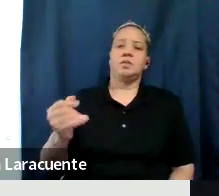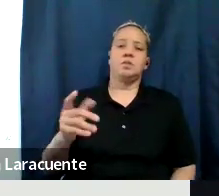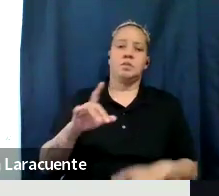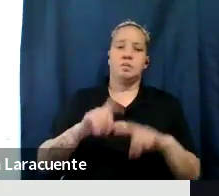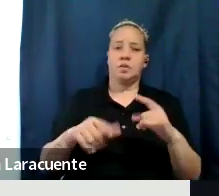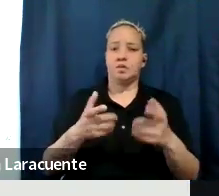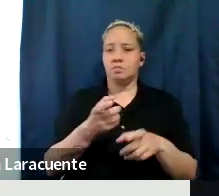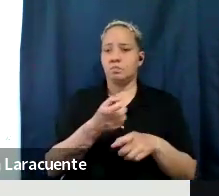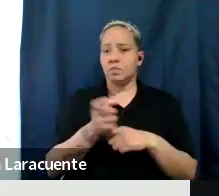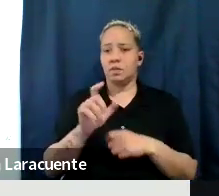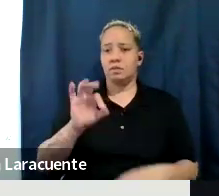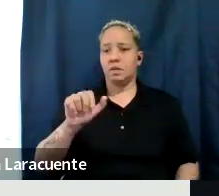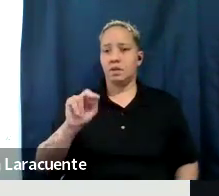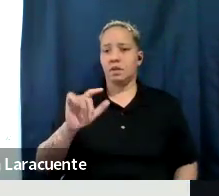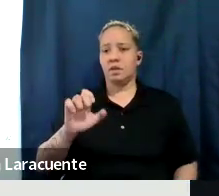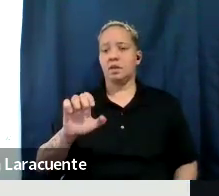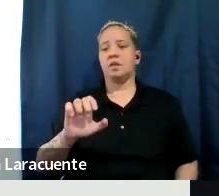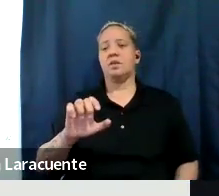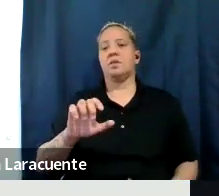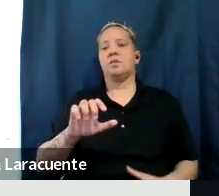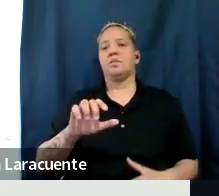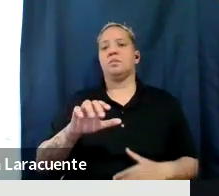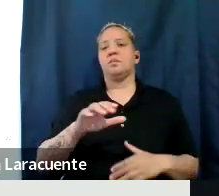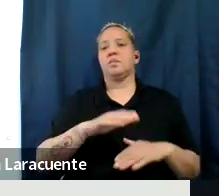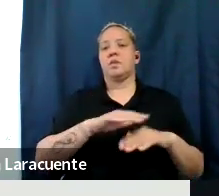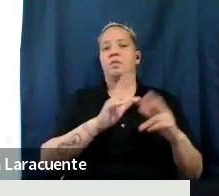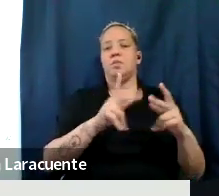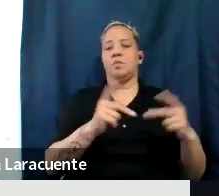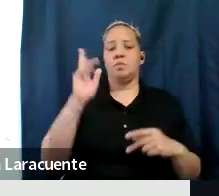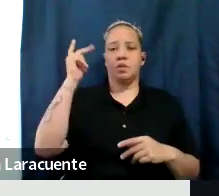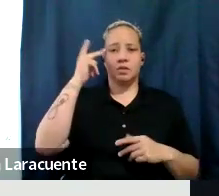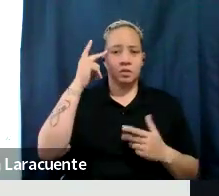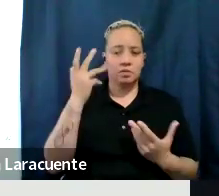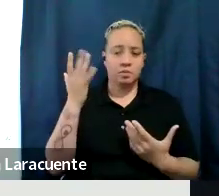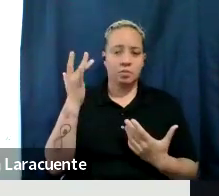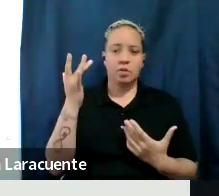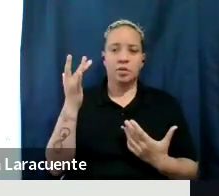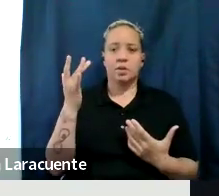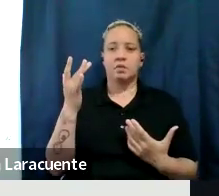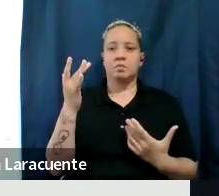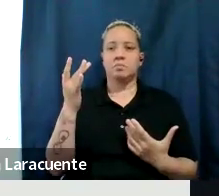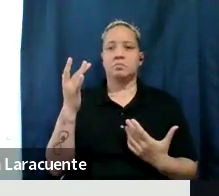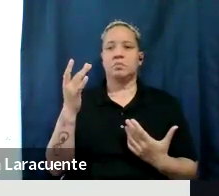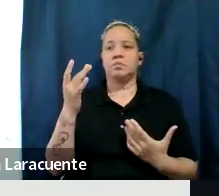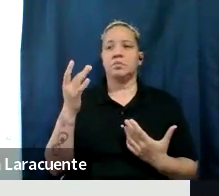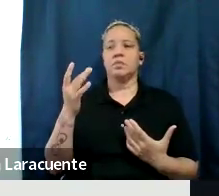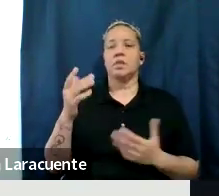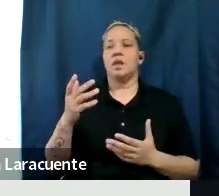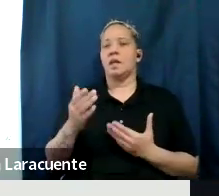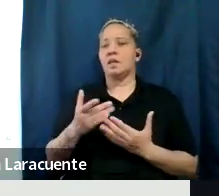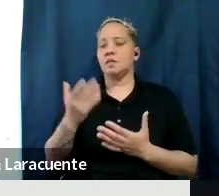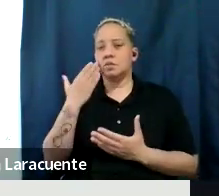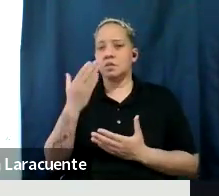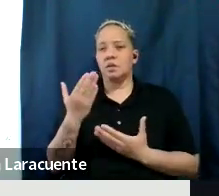efecto la Falange sobre su posicionamiento político porque apenas tenía visibilidad la Falange española en